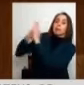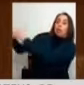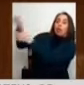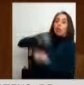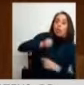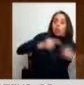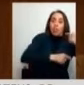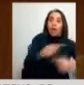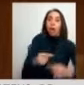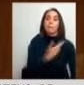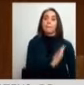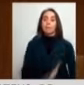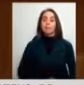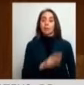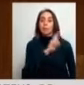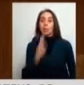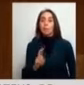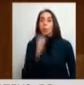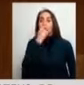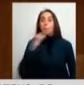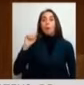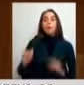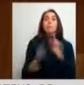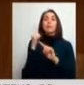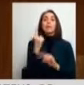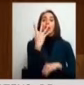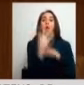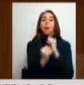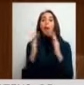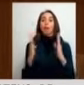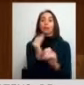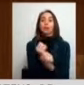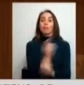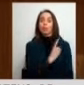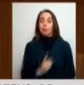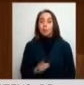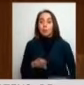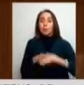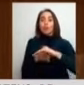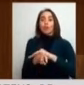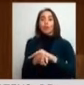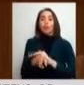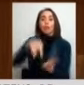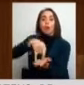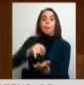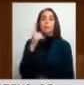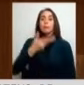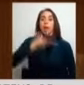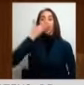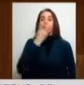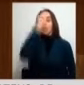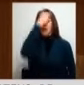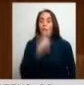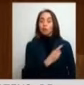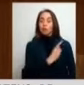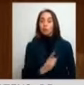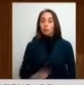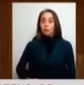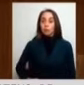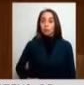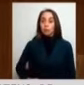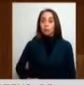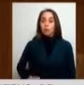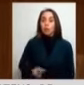presidente de la republica de abril boris lo primero que dijo cuando entró al congreso en su primera declaración como diputado fue pararse